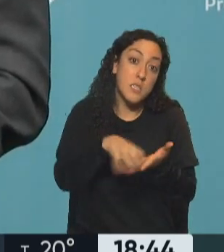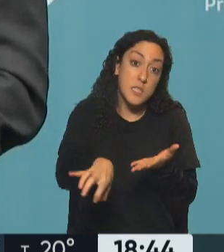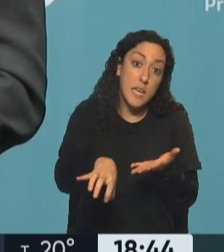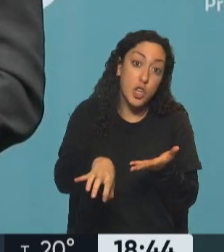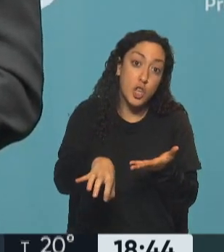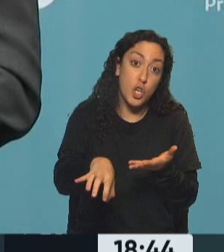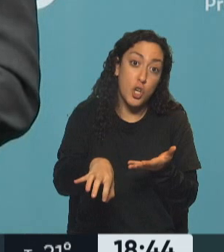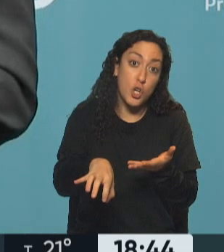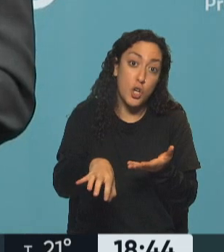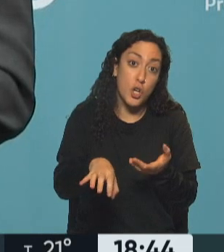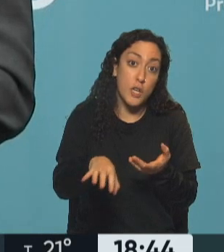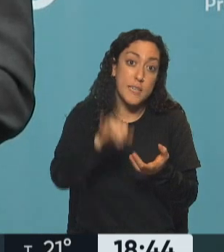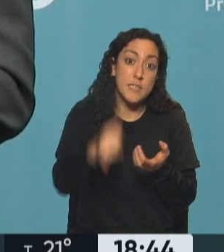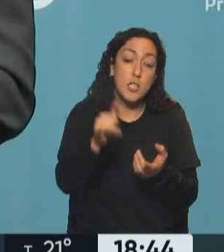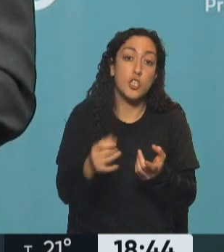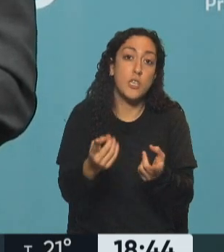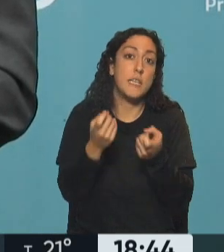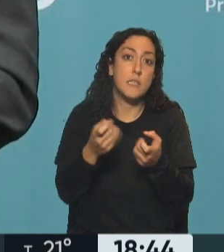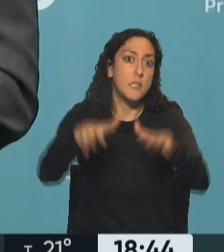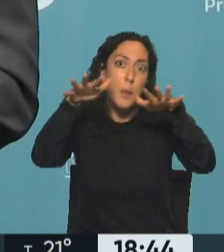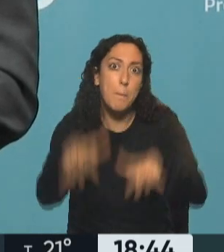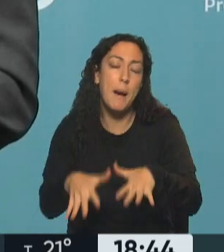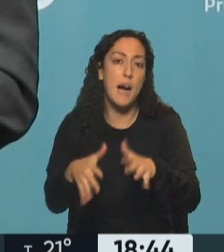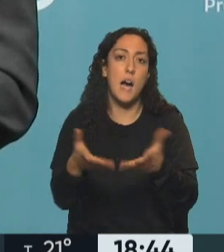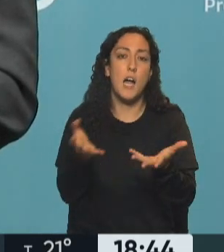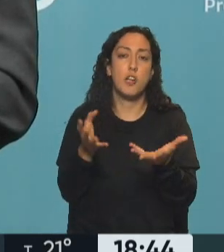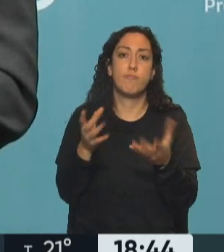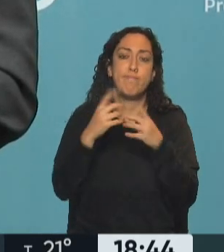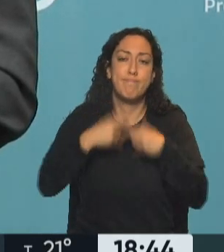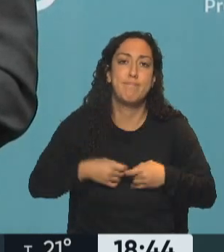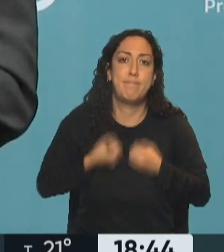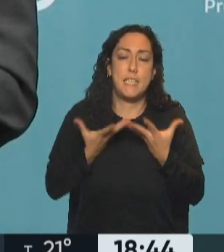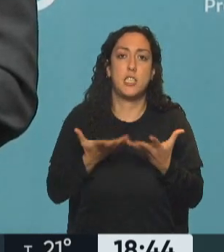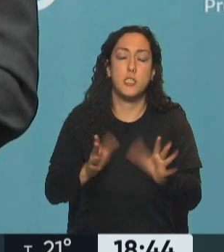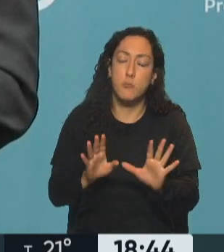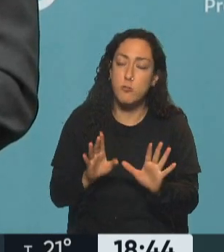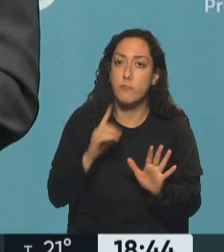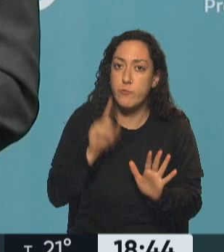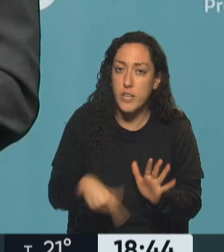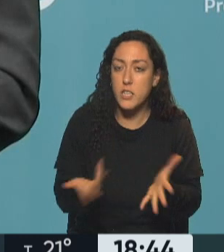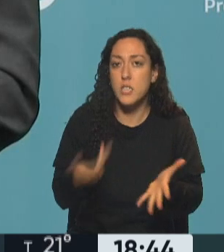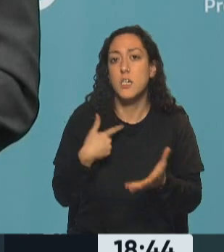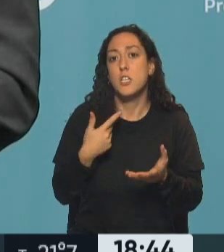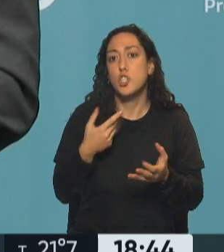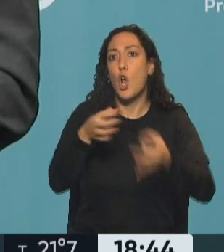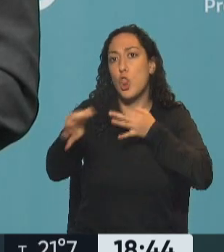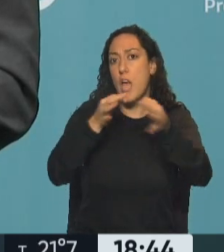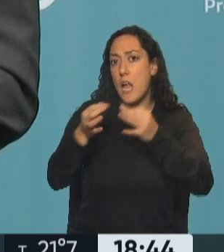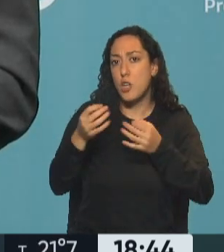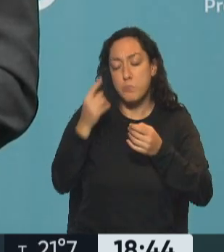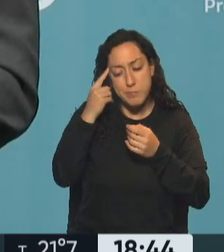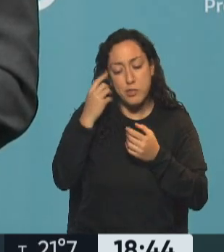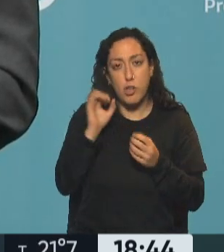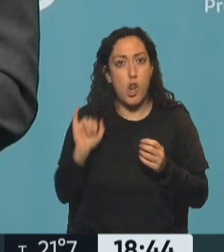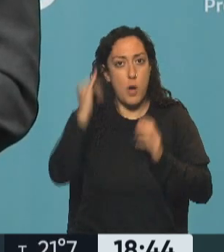que recurrir a una medida de fuerza o expresar una medida de fuerza. Soy alguien que cree profundamente en el diálogo. Eso